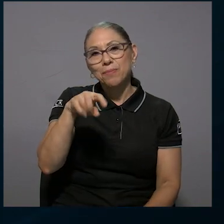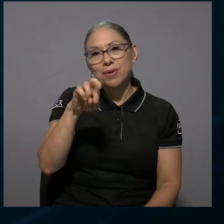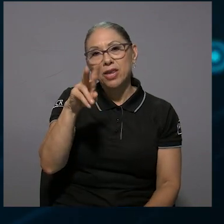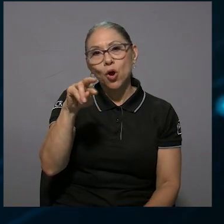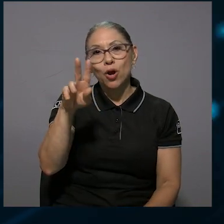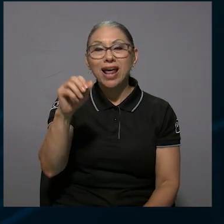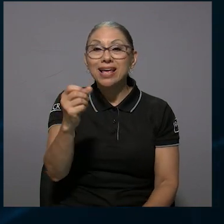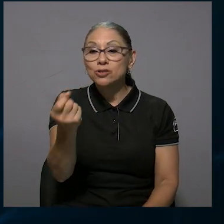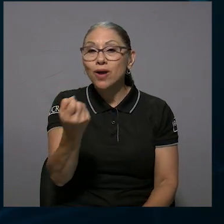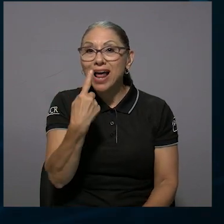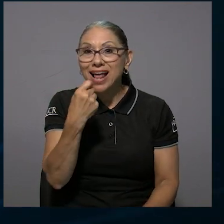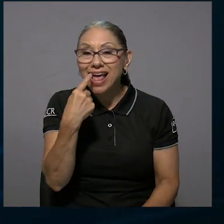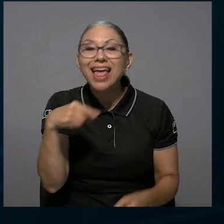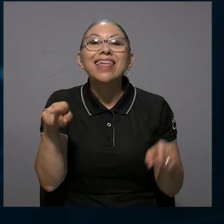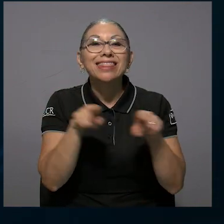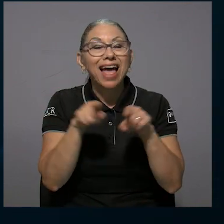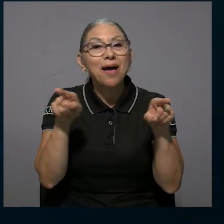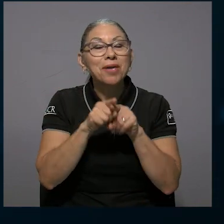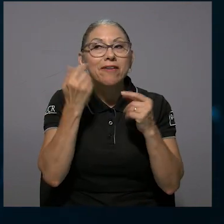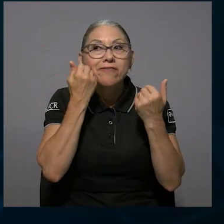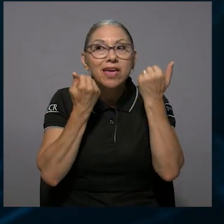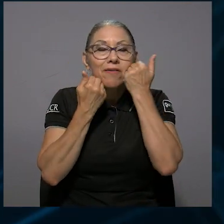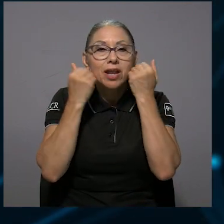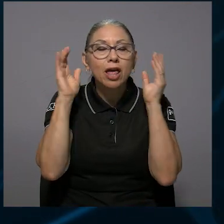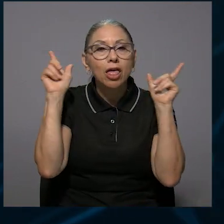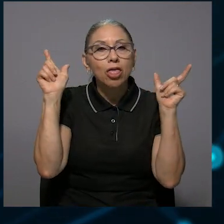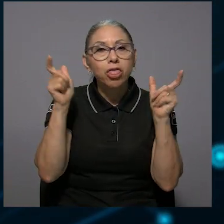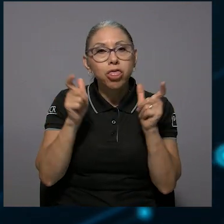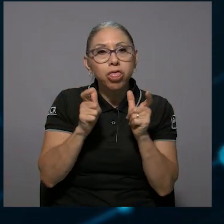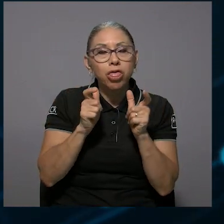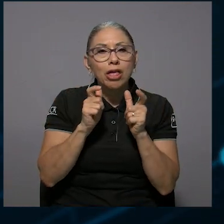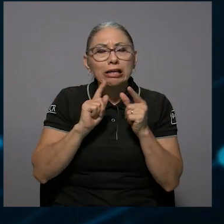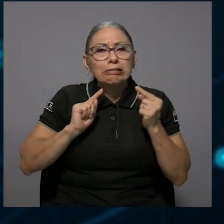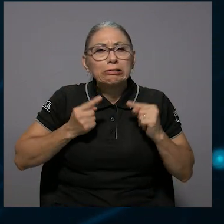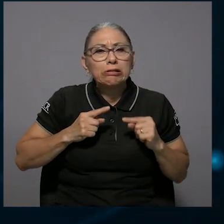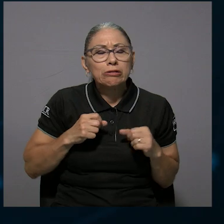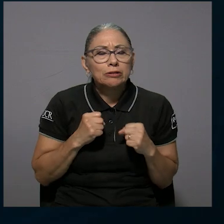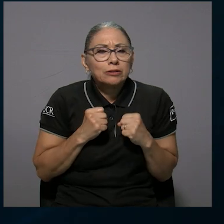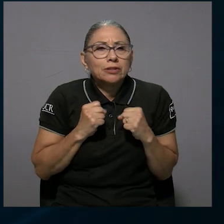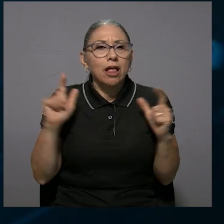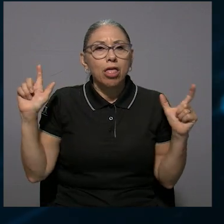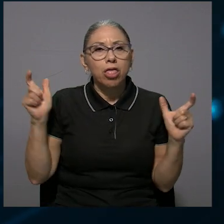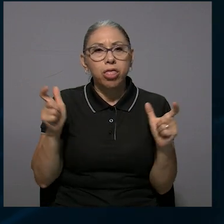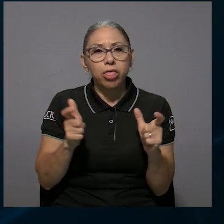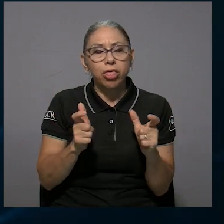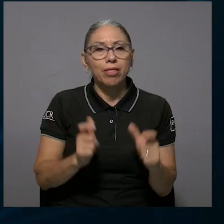Dipirona es un analgésico que también actúa disminuyendo la fiebre y los espasmos musculares.